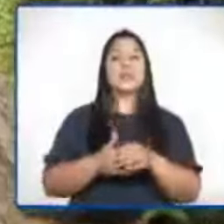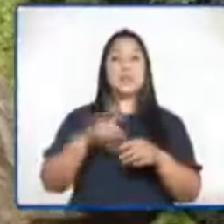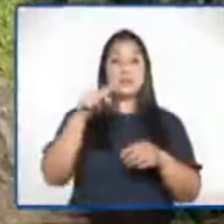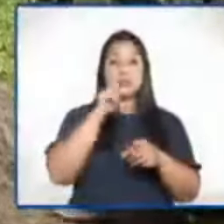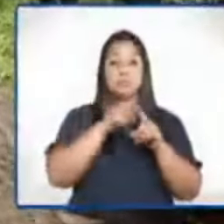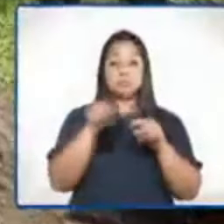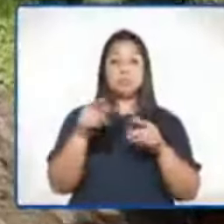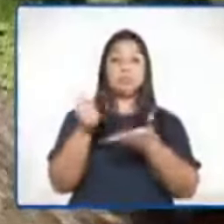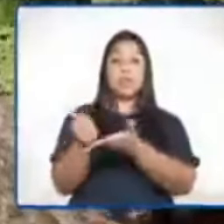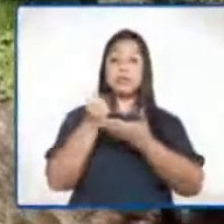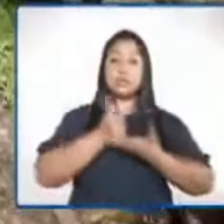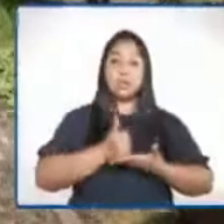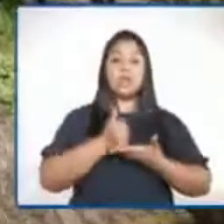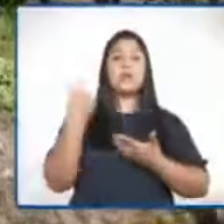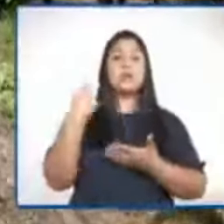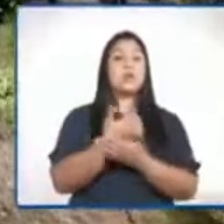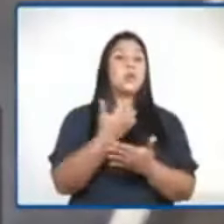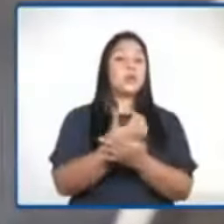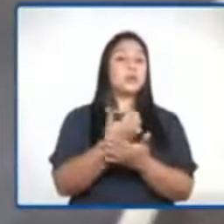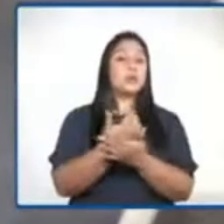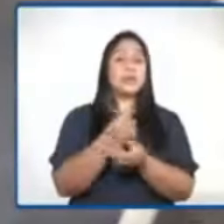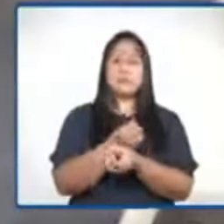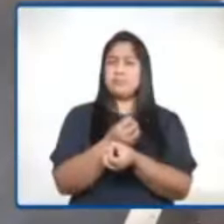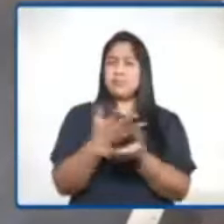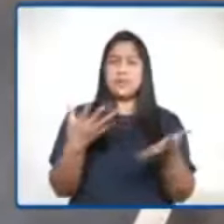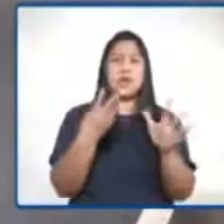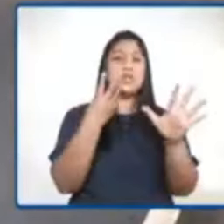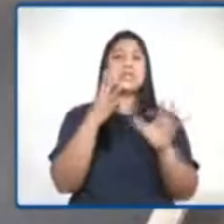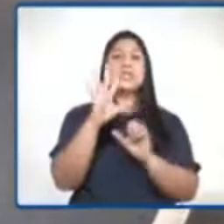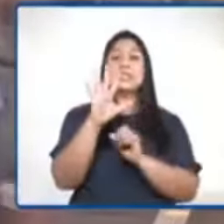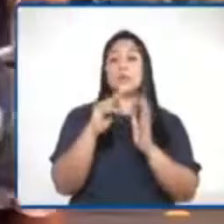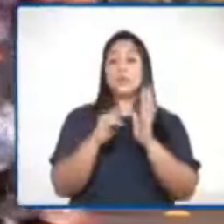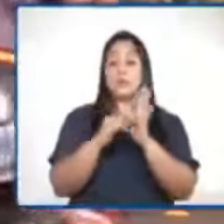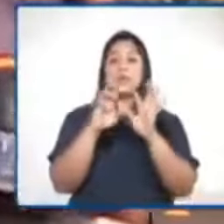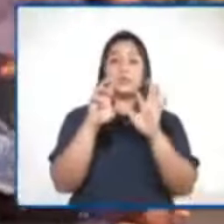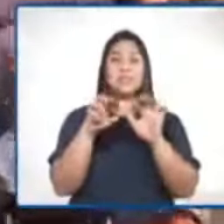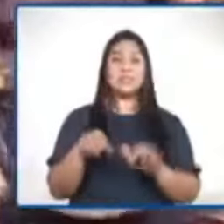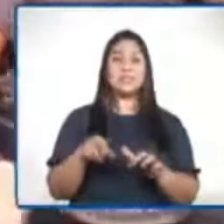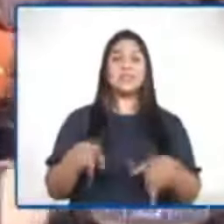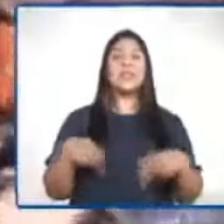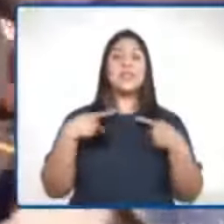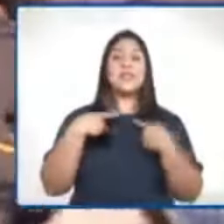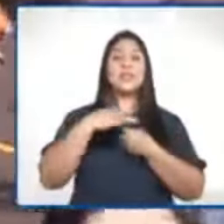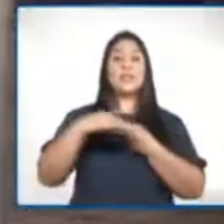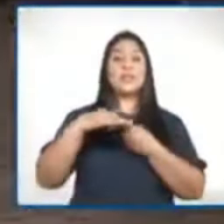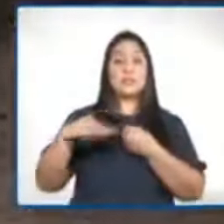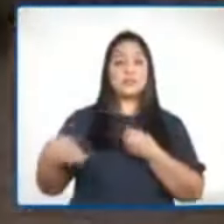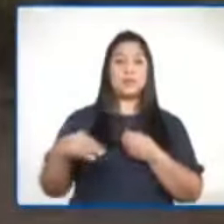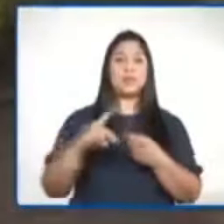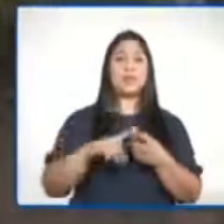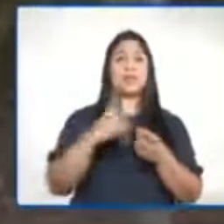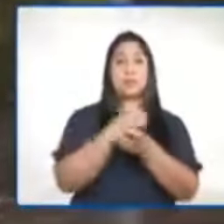cual beneficia a la economía de más de 85 mil habitantes de los municipios de